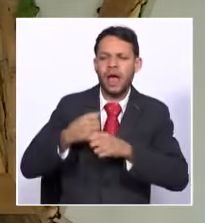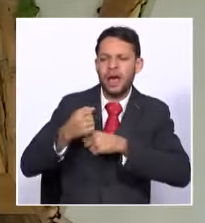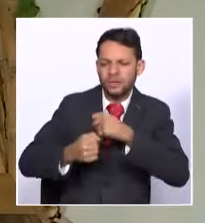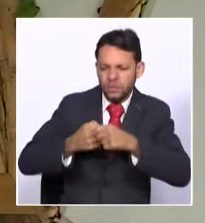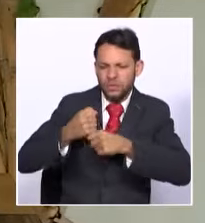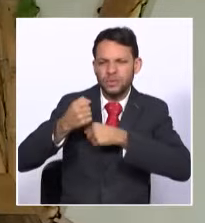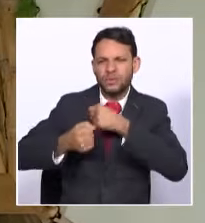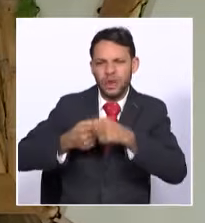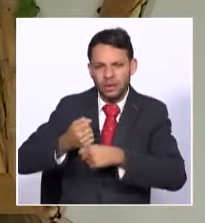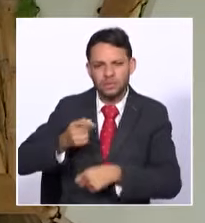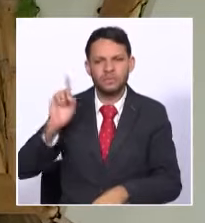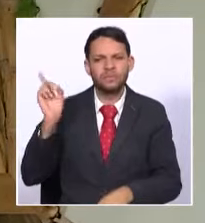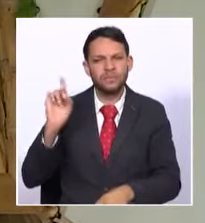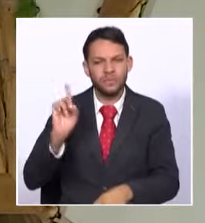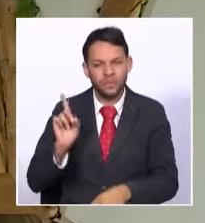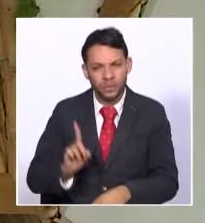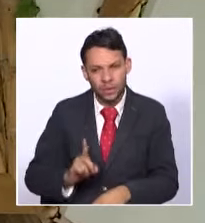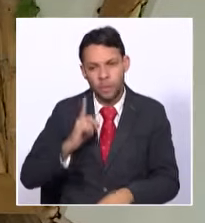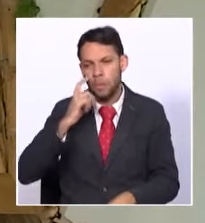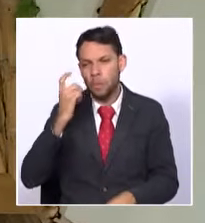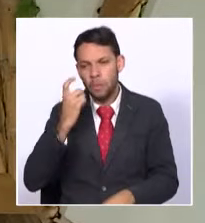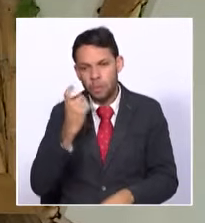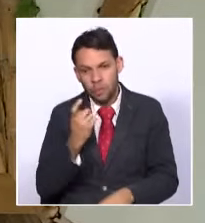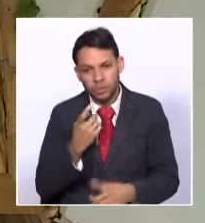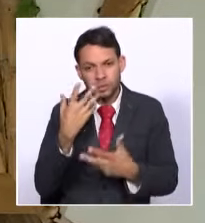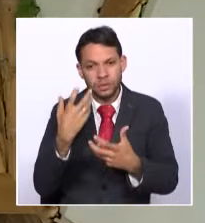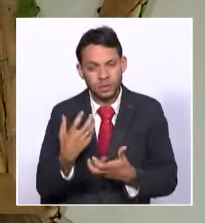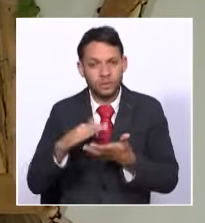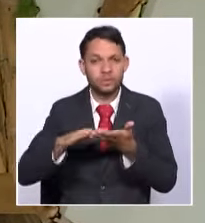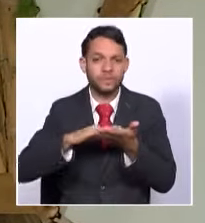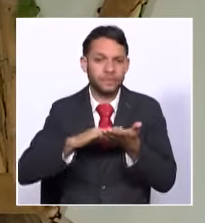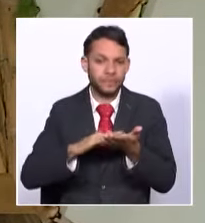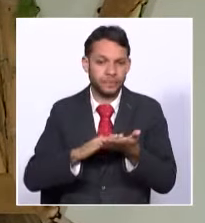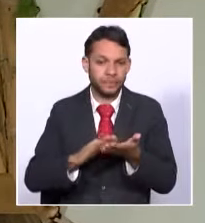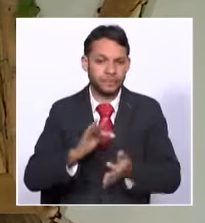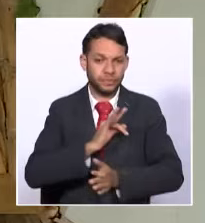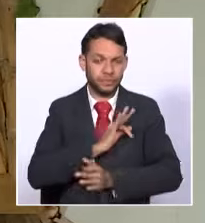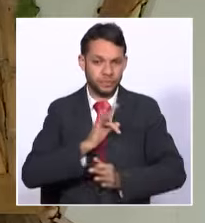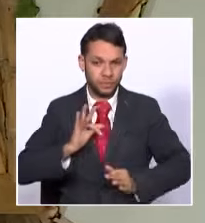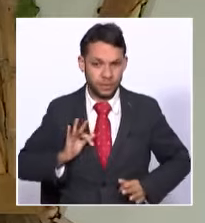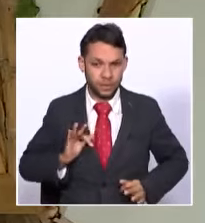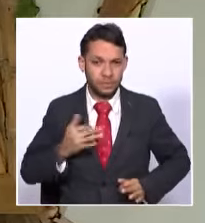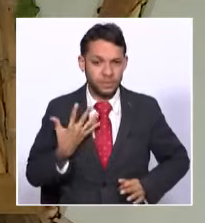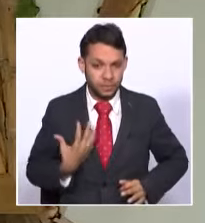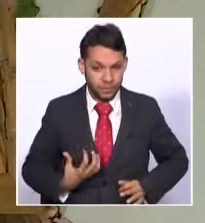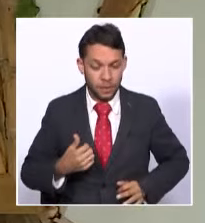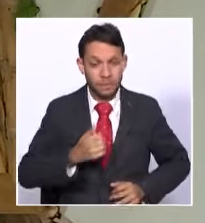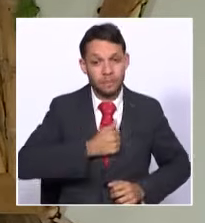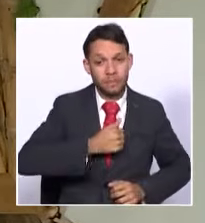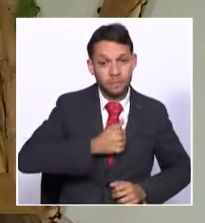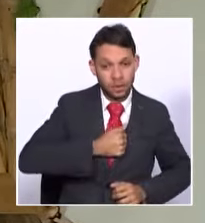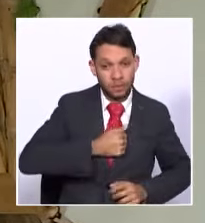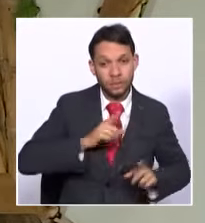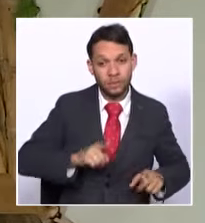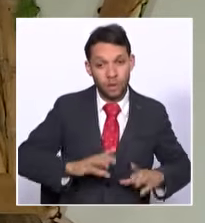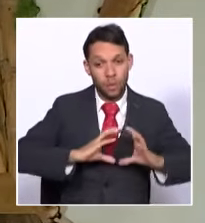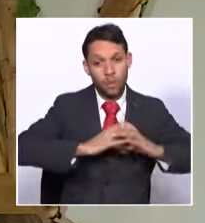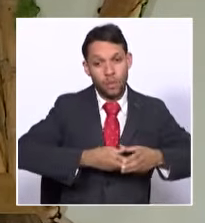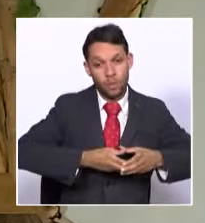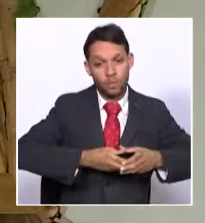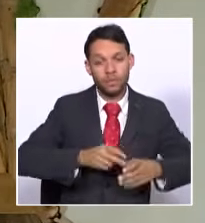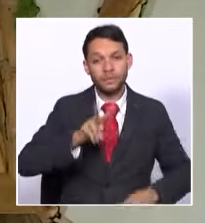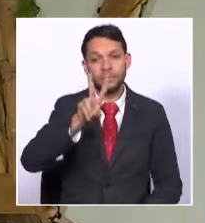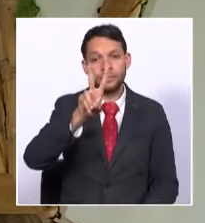tiempo y están buscando nuevas ventanas terapéuticas. Para mí, para un grupo muy grande, somos